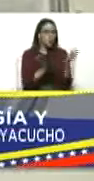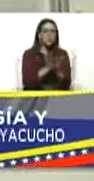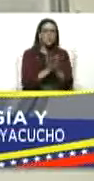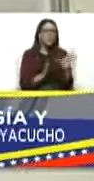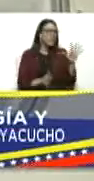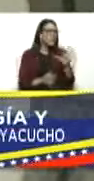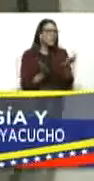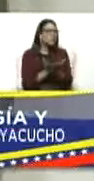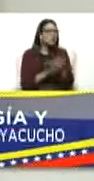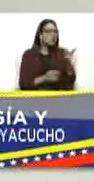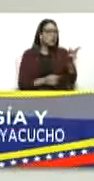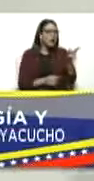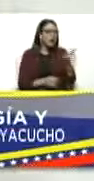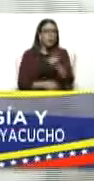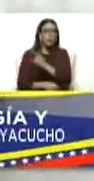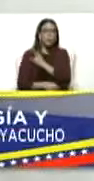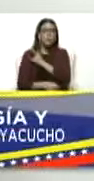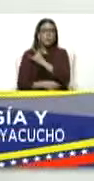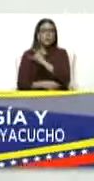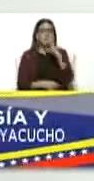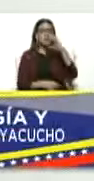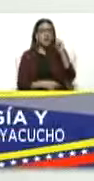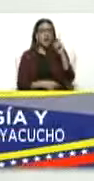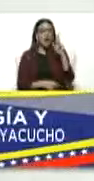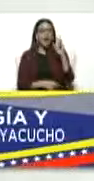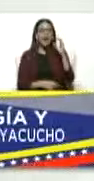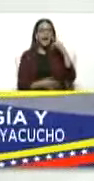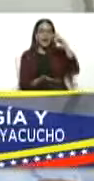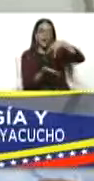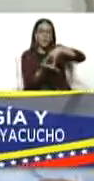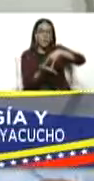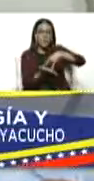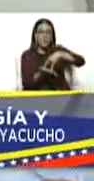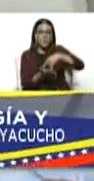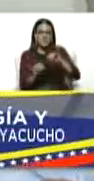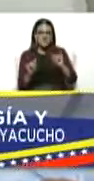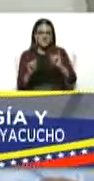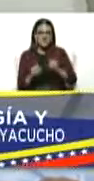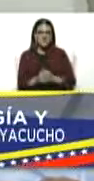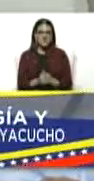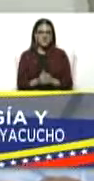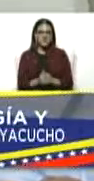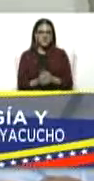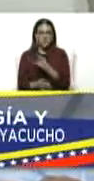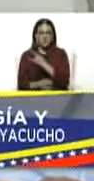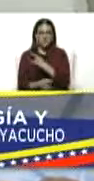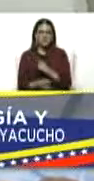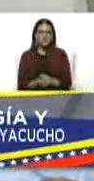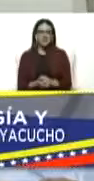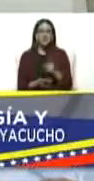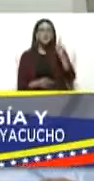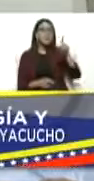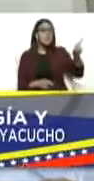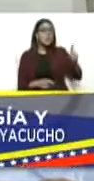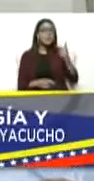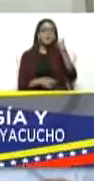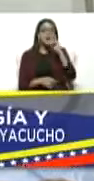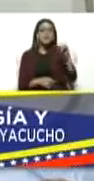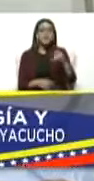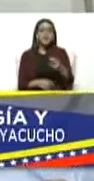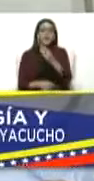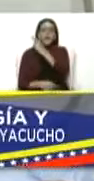Ramón, en la Universidad de Carabobo, y descubrimos que fue jefe de Jorge Rodríguez